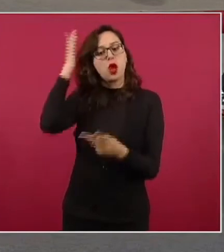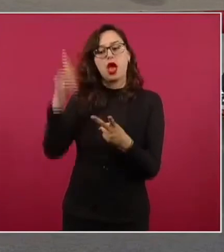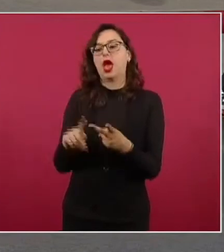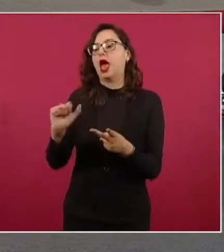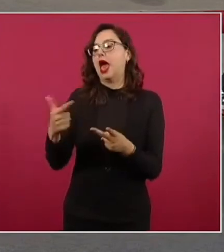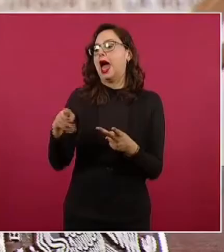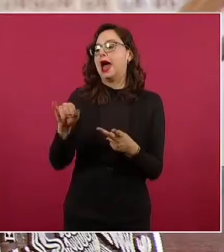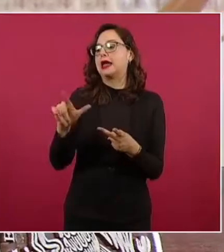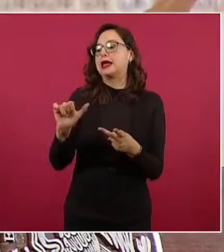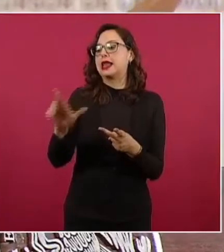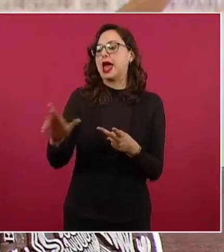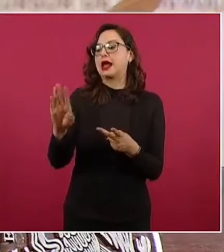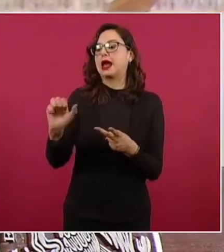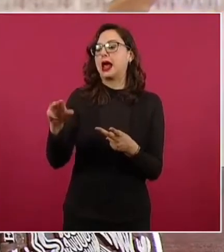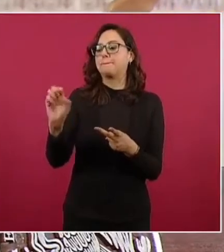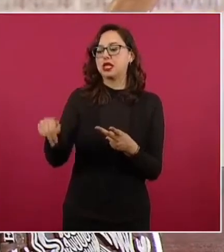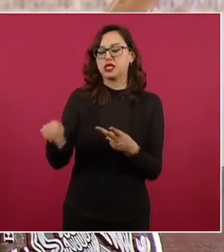Aguilar Camín.